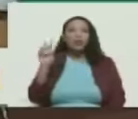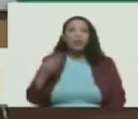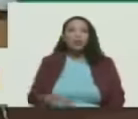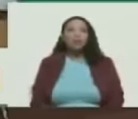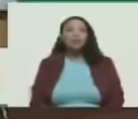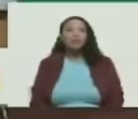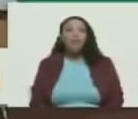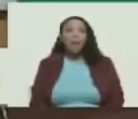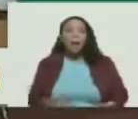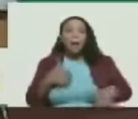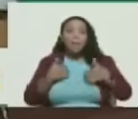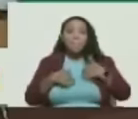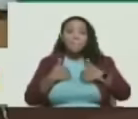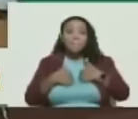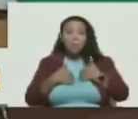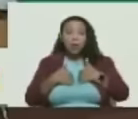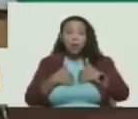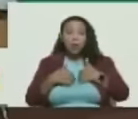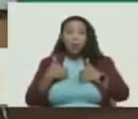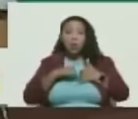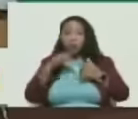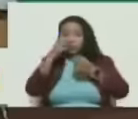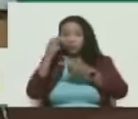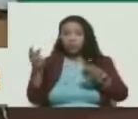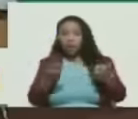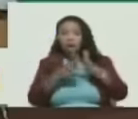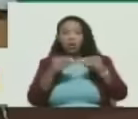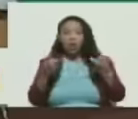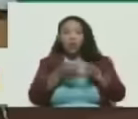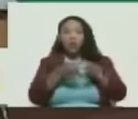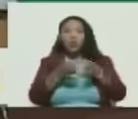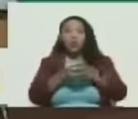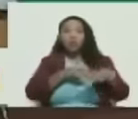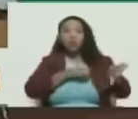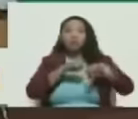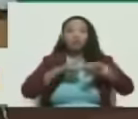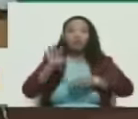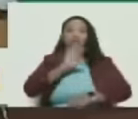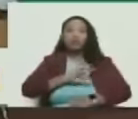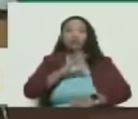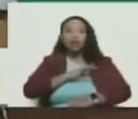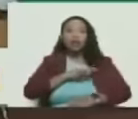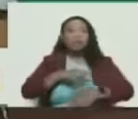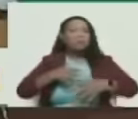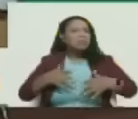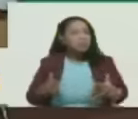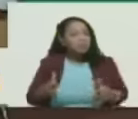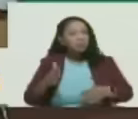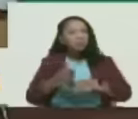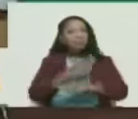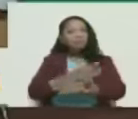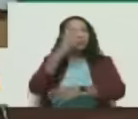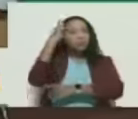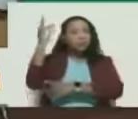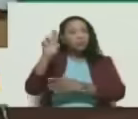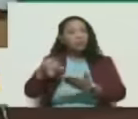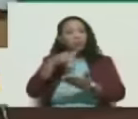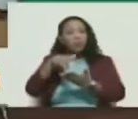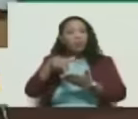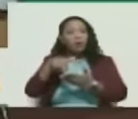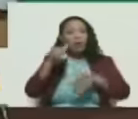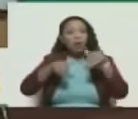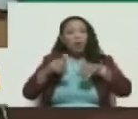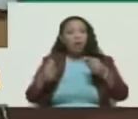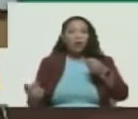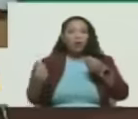del miércoles nosotros invitamos a todos los partidos y movimientos sociales a que ante el Consejo Nacional Electoral se